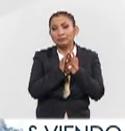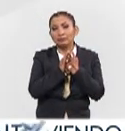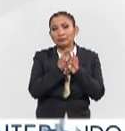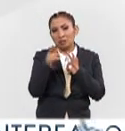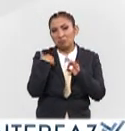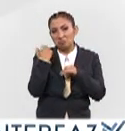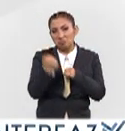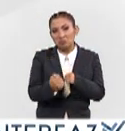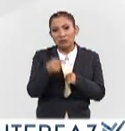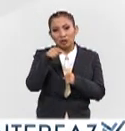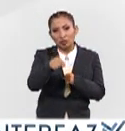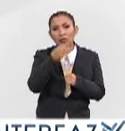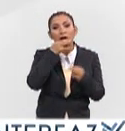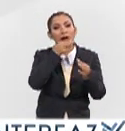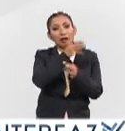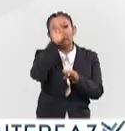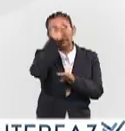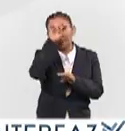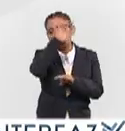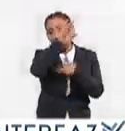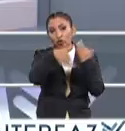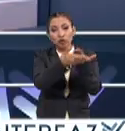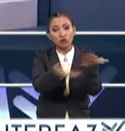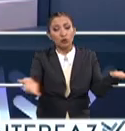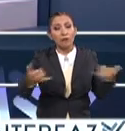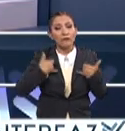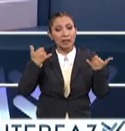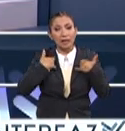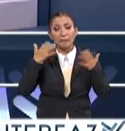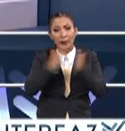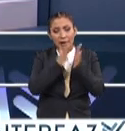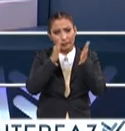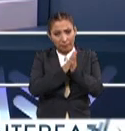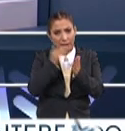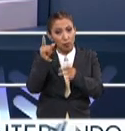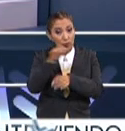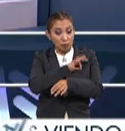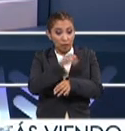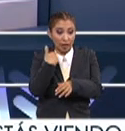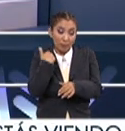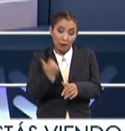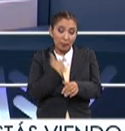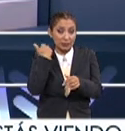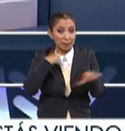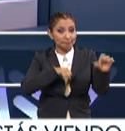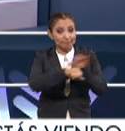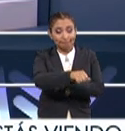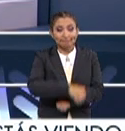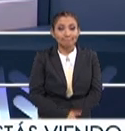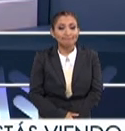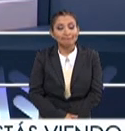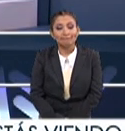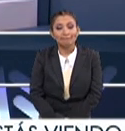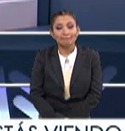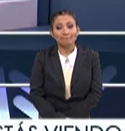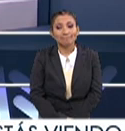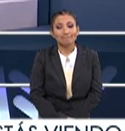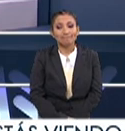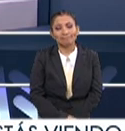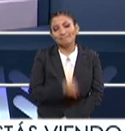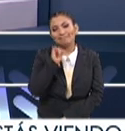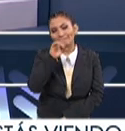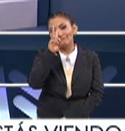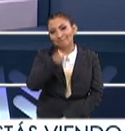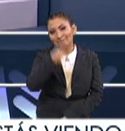que supongo que tu mensaje sería a todos los jóvenes que participaran en cuanto puedan en este tipo de intercambios.